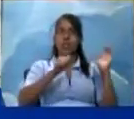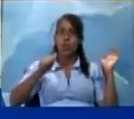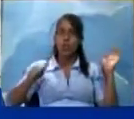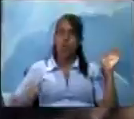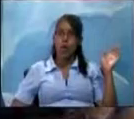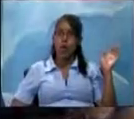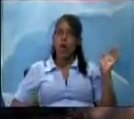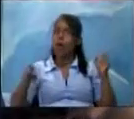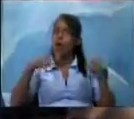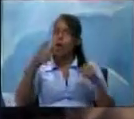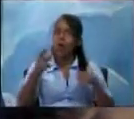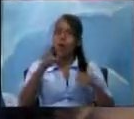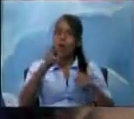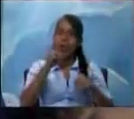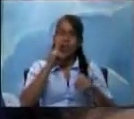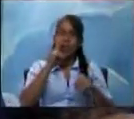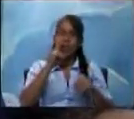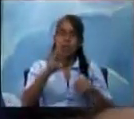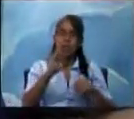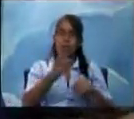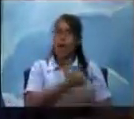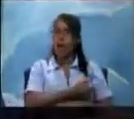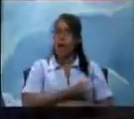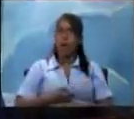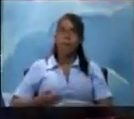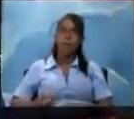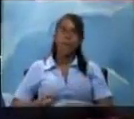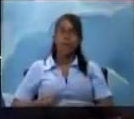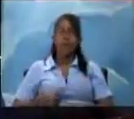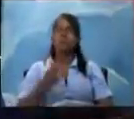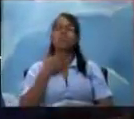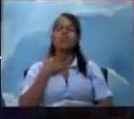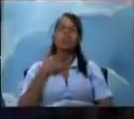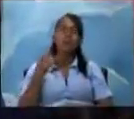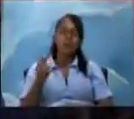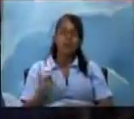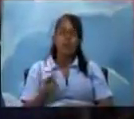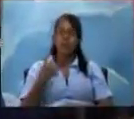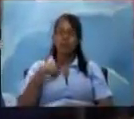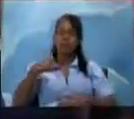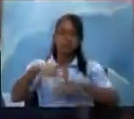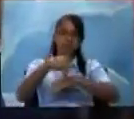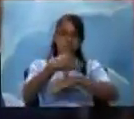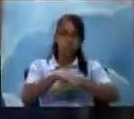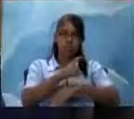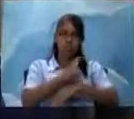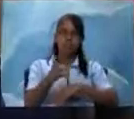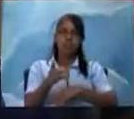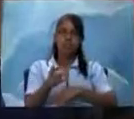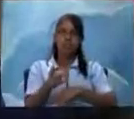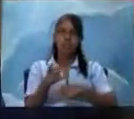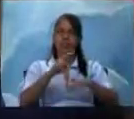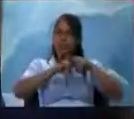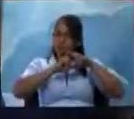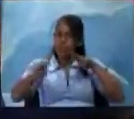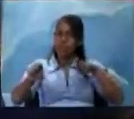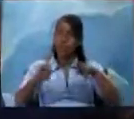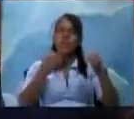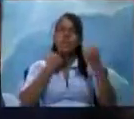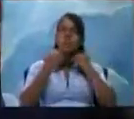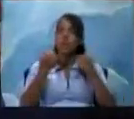Señor, ¿cuándo te vimos hambriento, sediento, forastero,